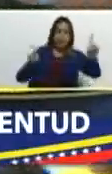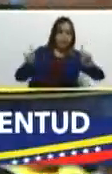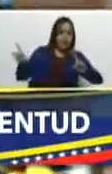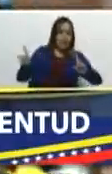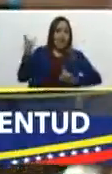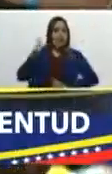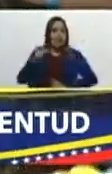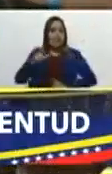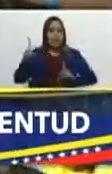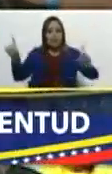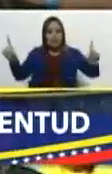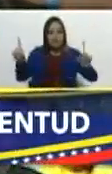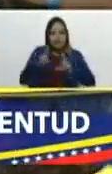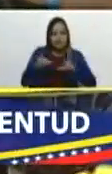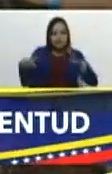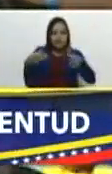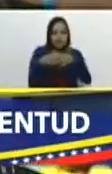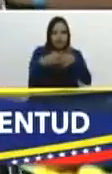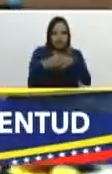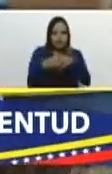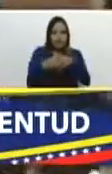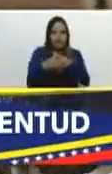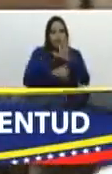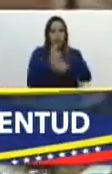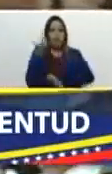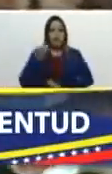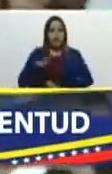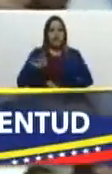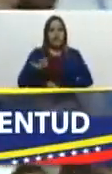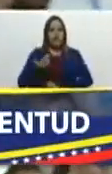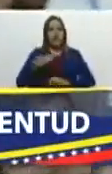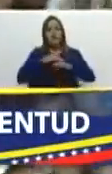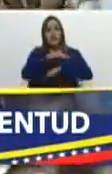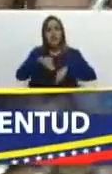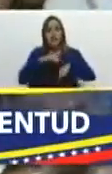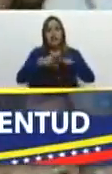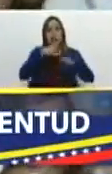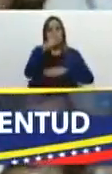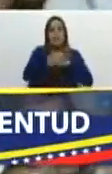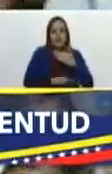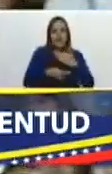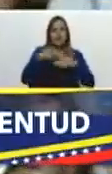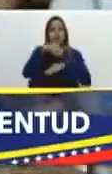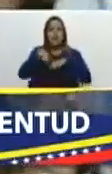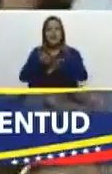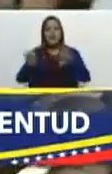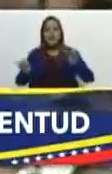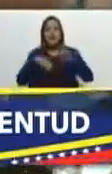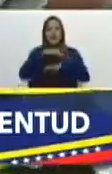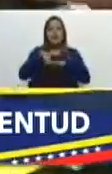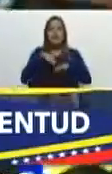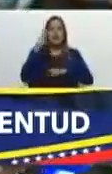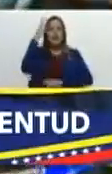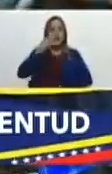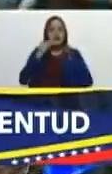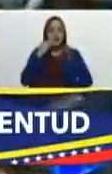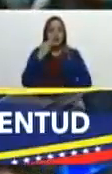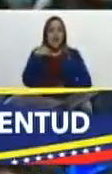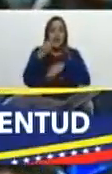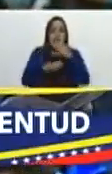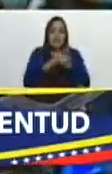todos articulemos, principalmente el Ministerio de Planificación, los Ministerios de Educación y el Ministerio de Juventud. Y allí nos hicimos